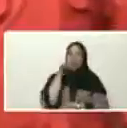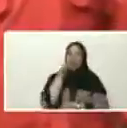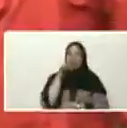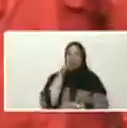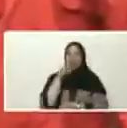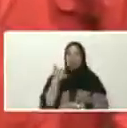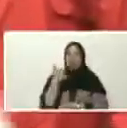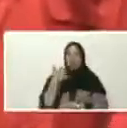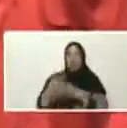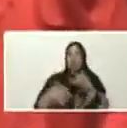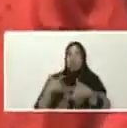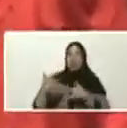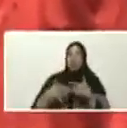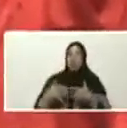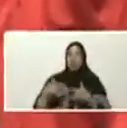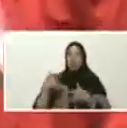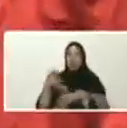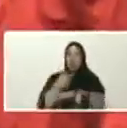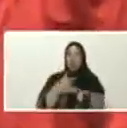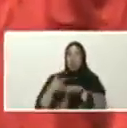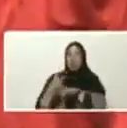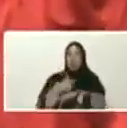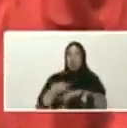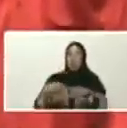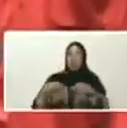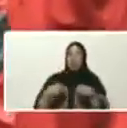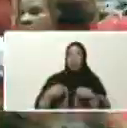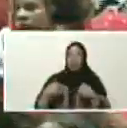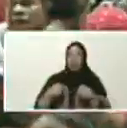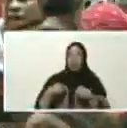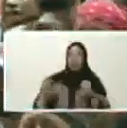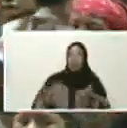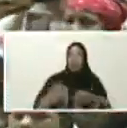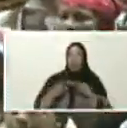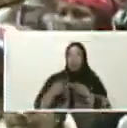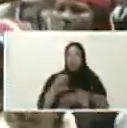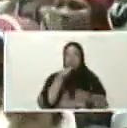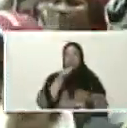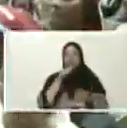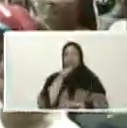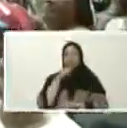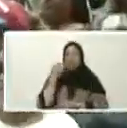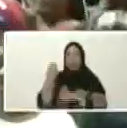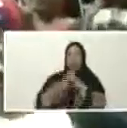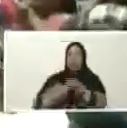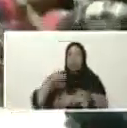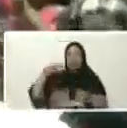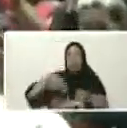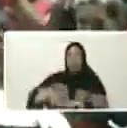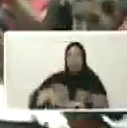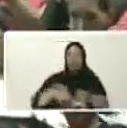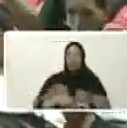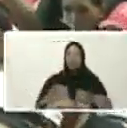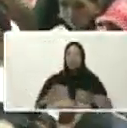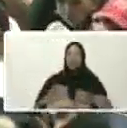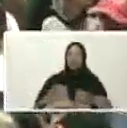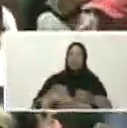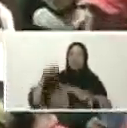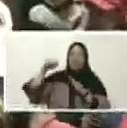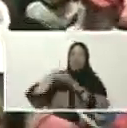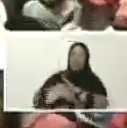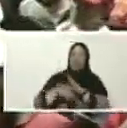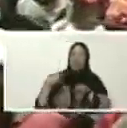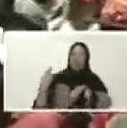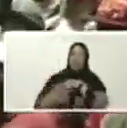donde los actores del gobierno tenemos que someternos a la voluntad popular para construir el estado de bienestar y profundizar